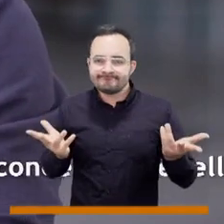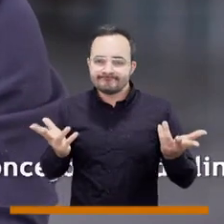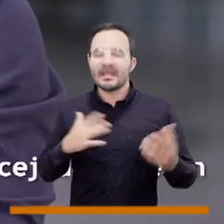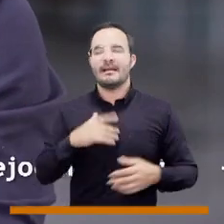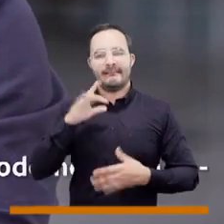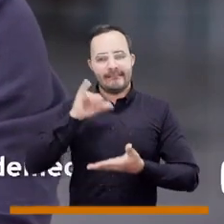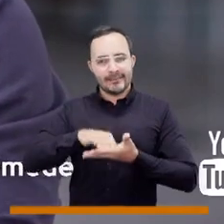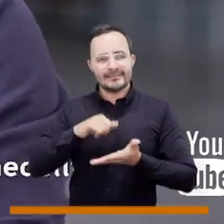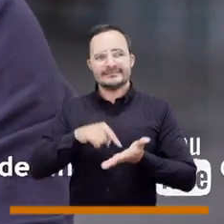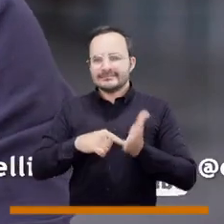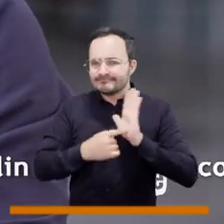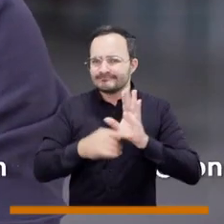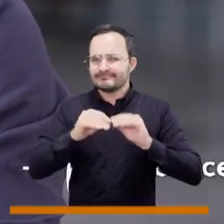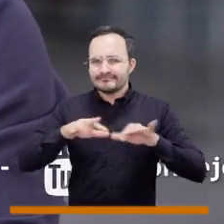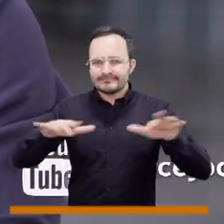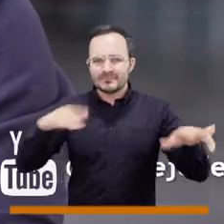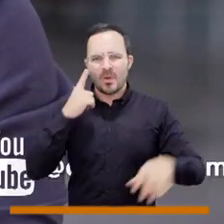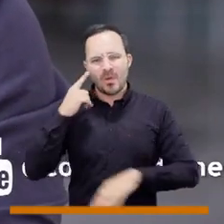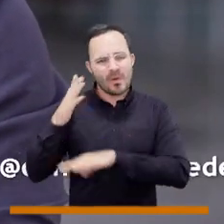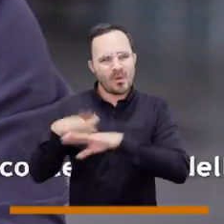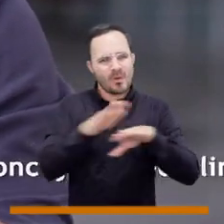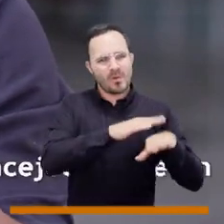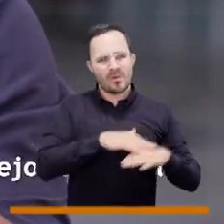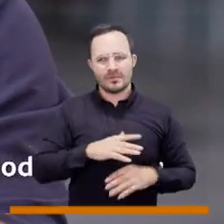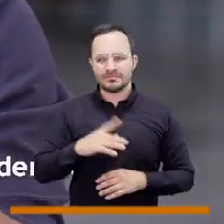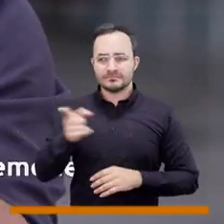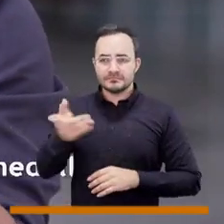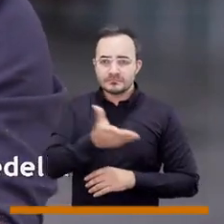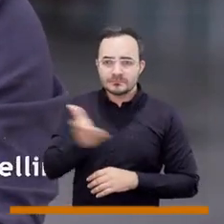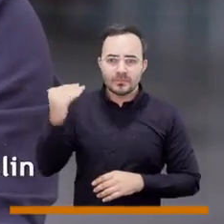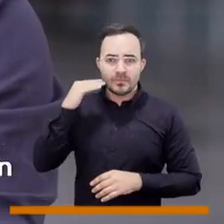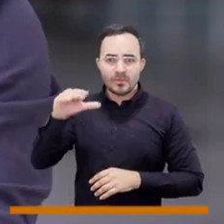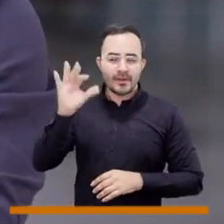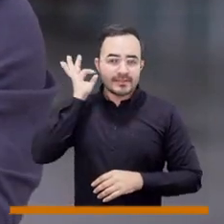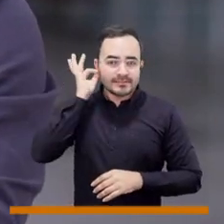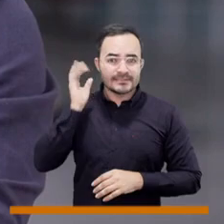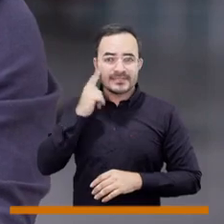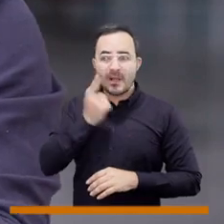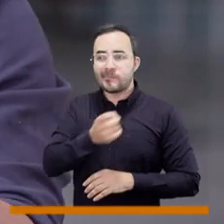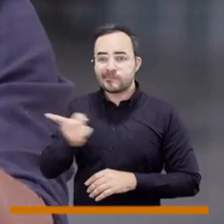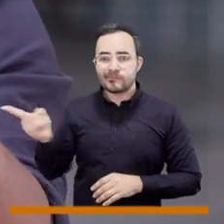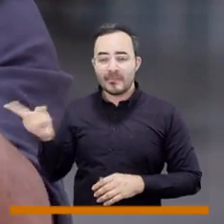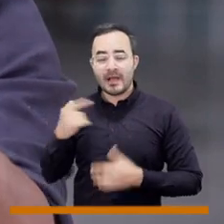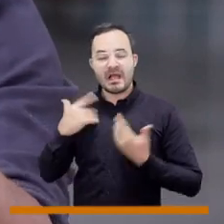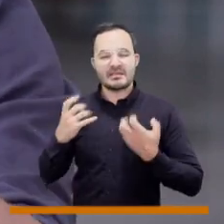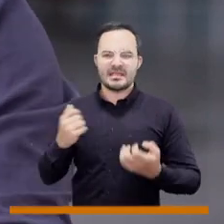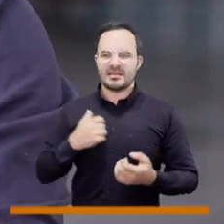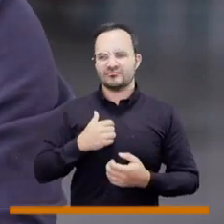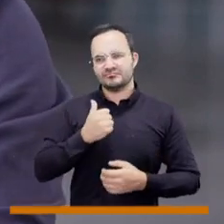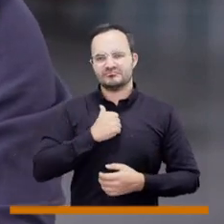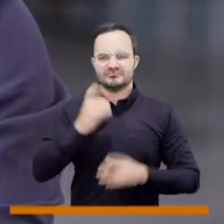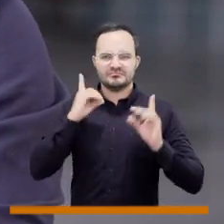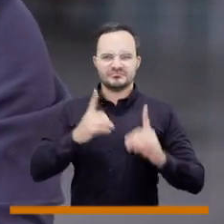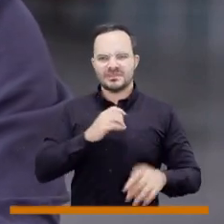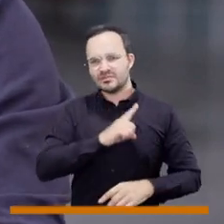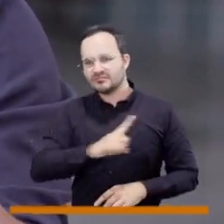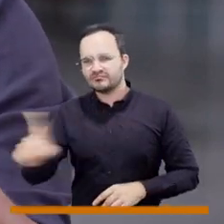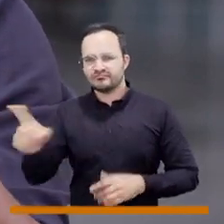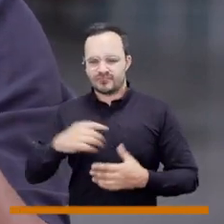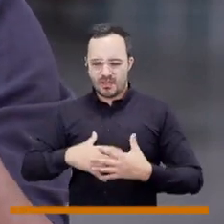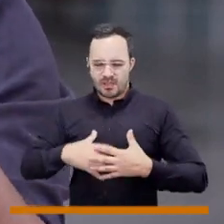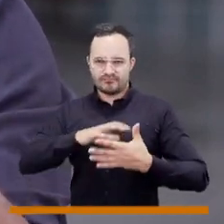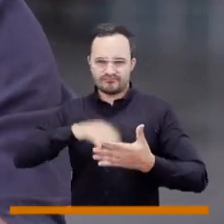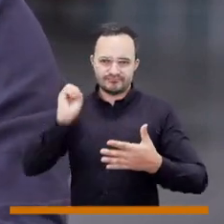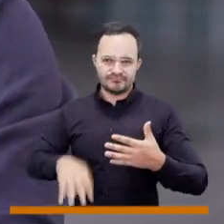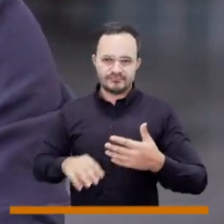estamos diciéndole hoy a la población. Hay que enseñarle a las niñas o a las mujeres que van a